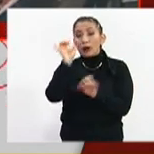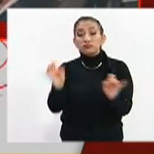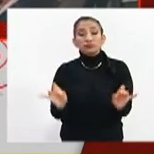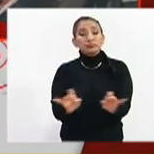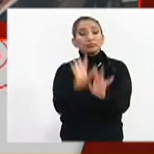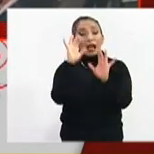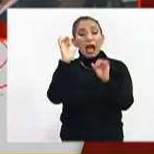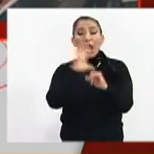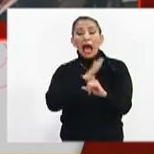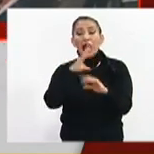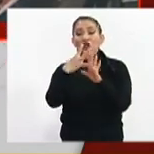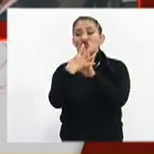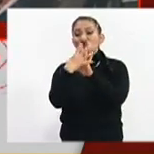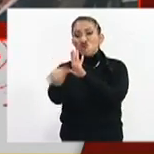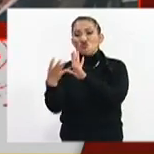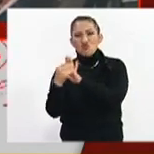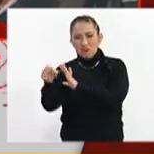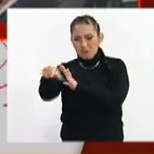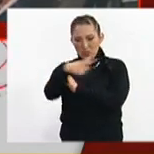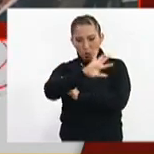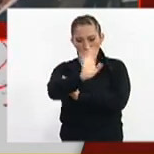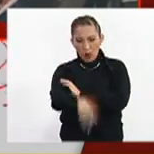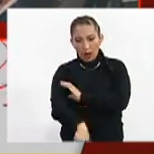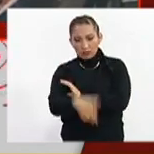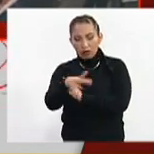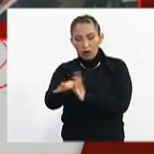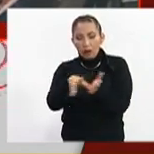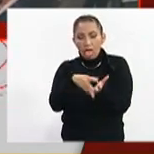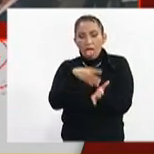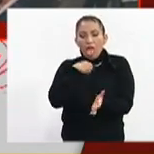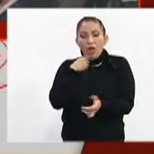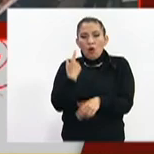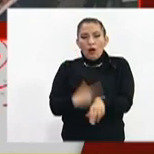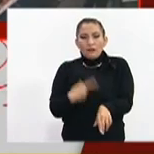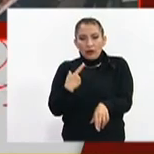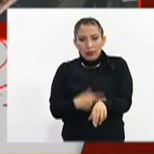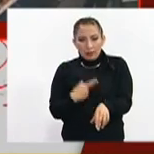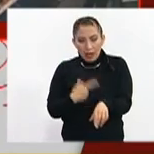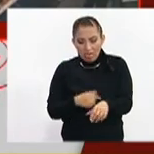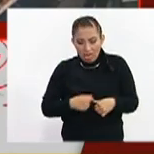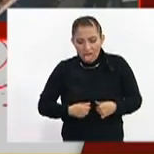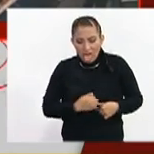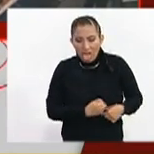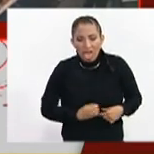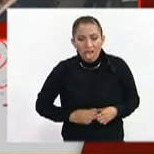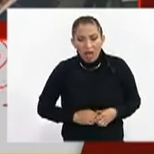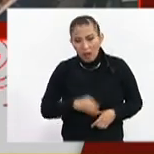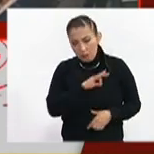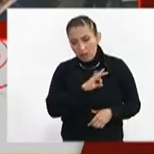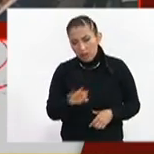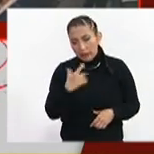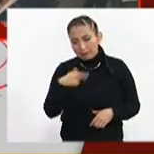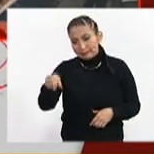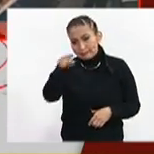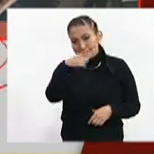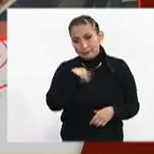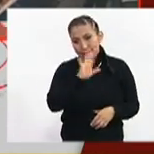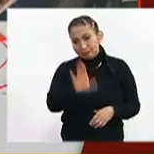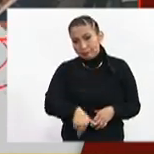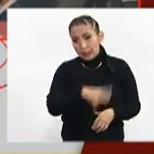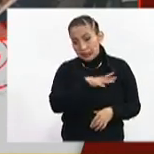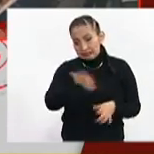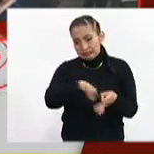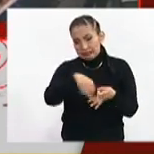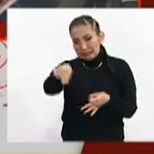brote de alguna bacteria o también de enfermedades gastrointestinales que esto podría provocar.